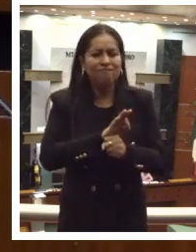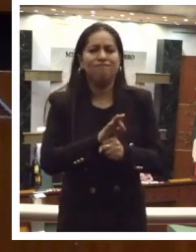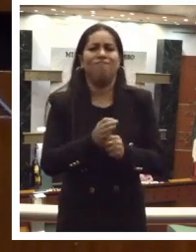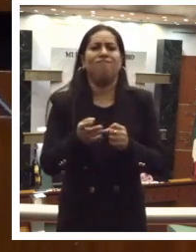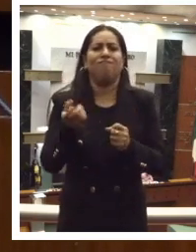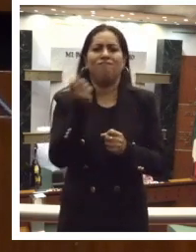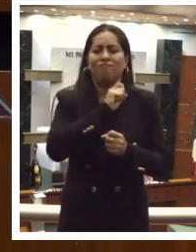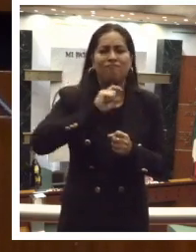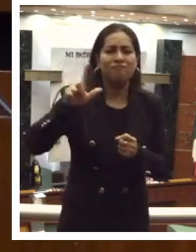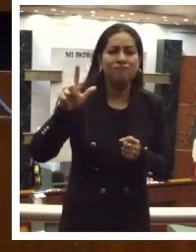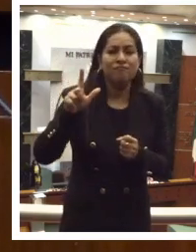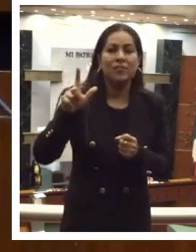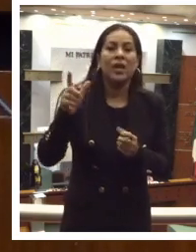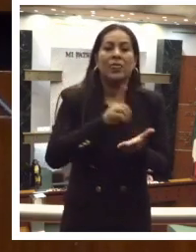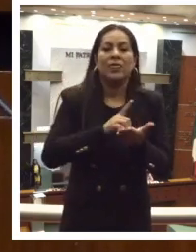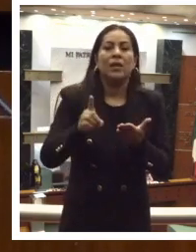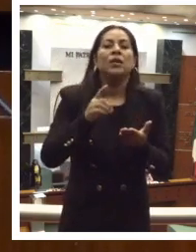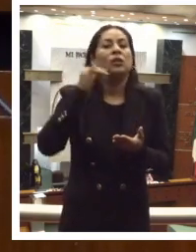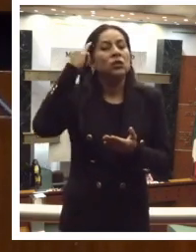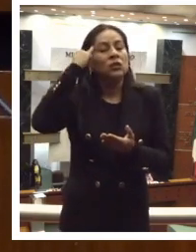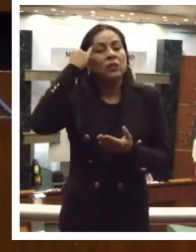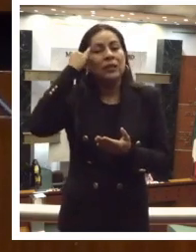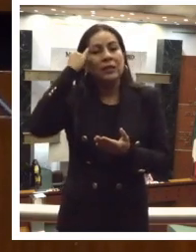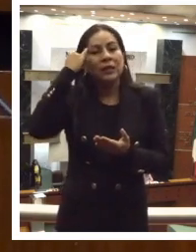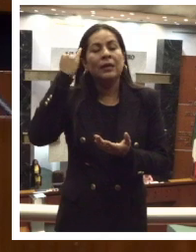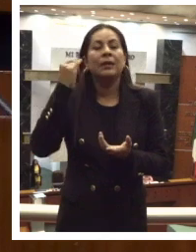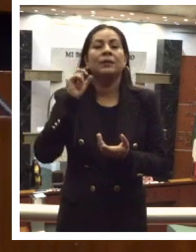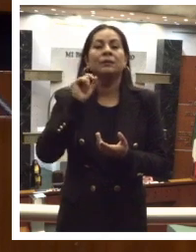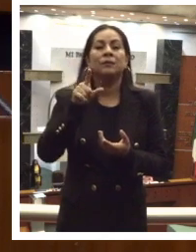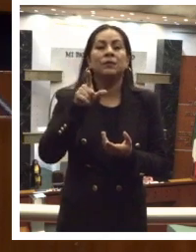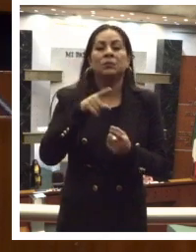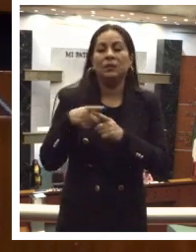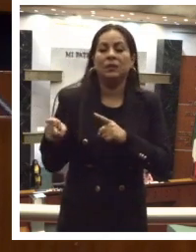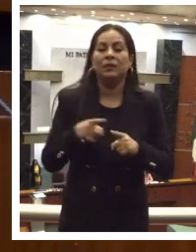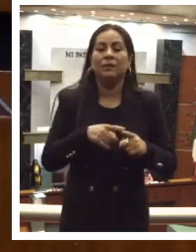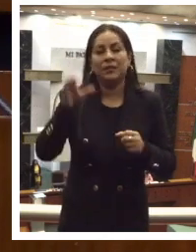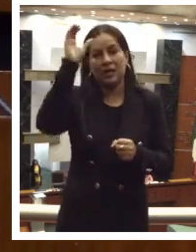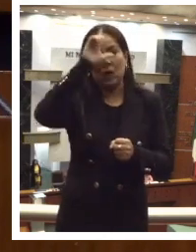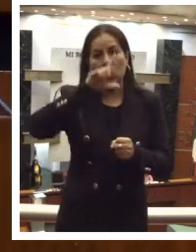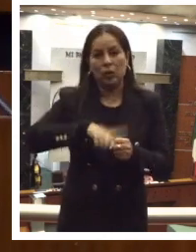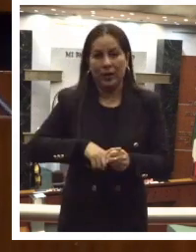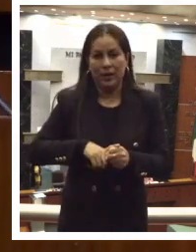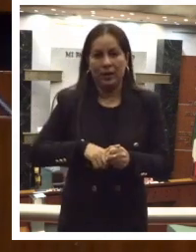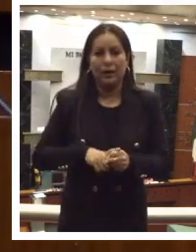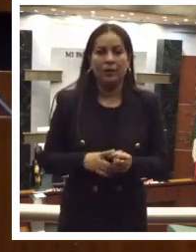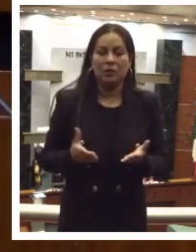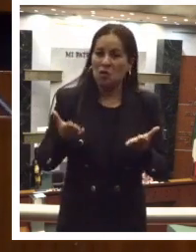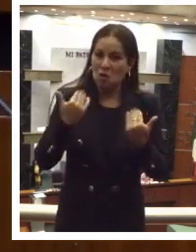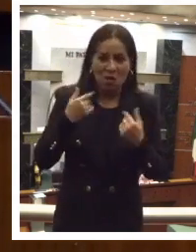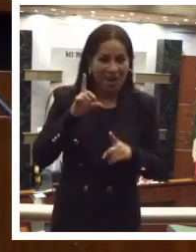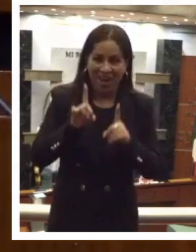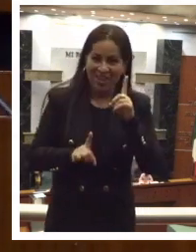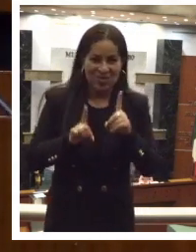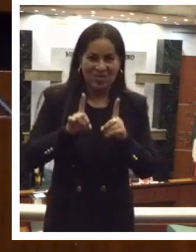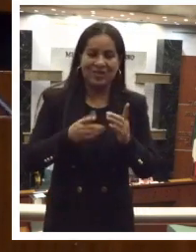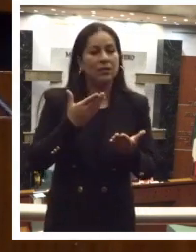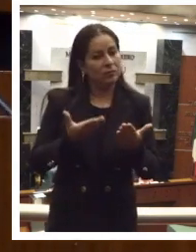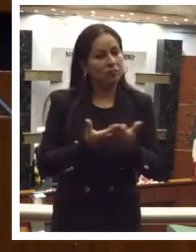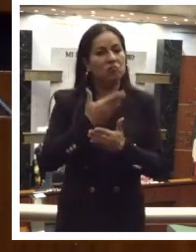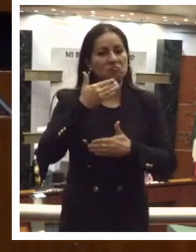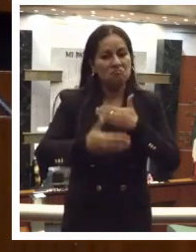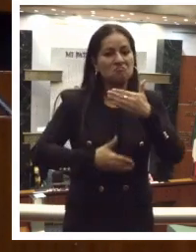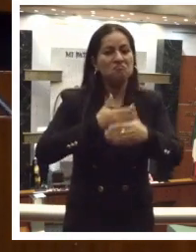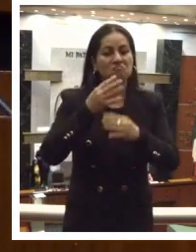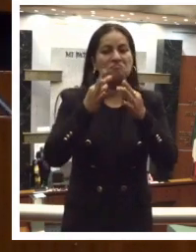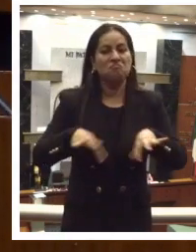peritas especializados en derechos indígenas y de diversidad cultural. Sin duda, se plantean importantes